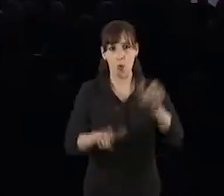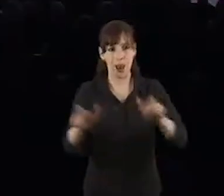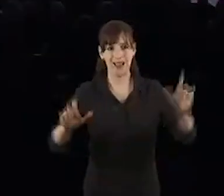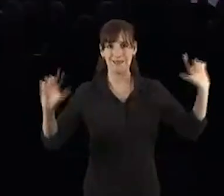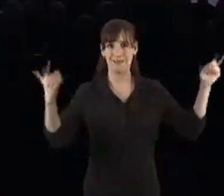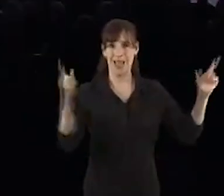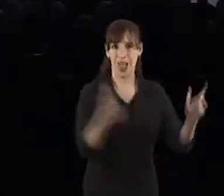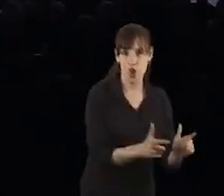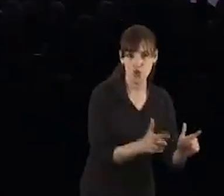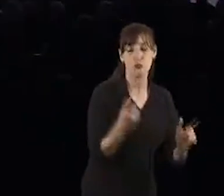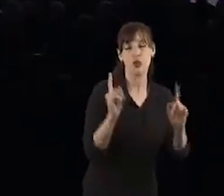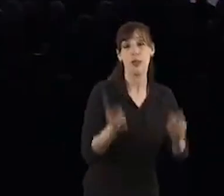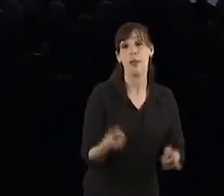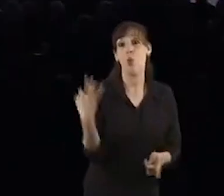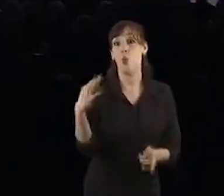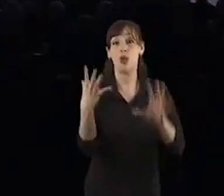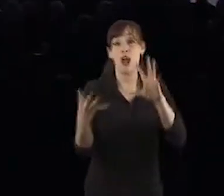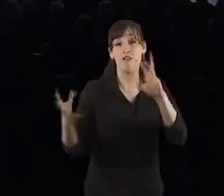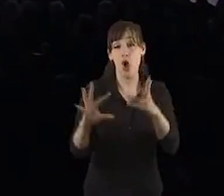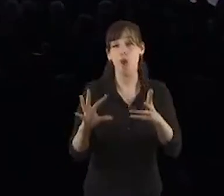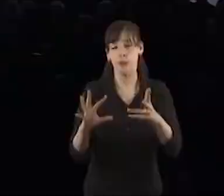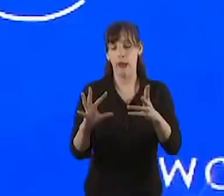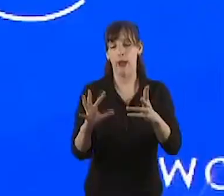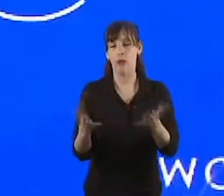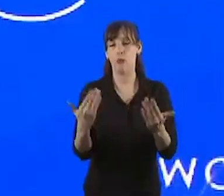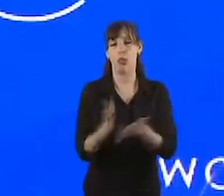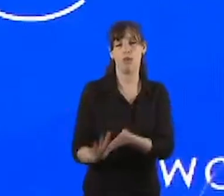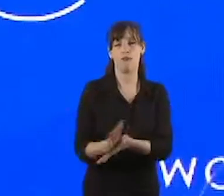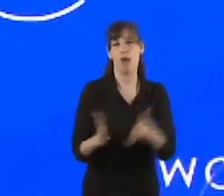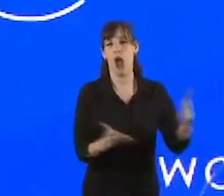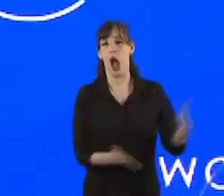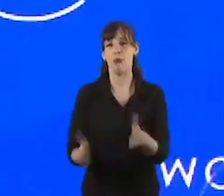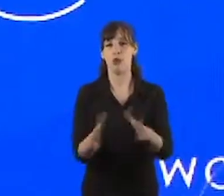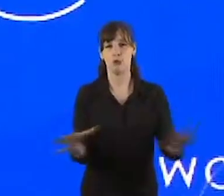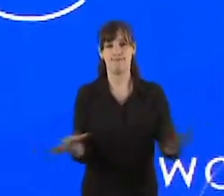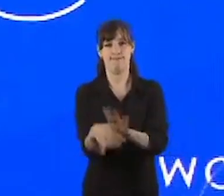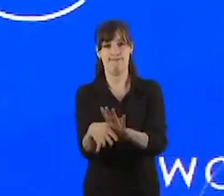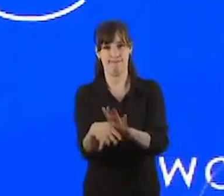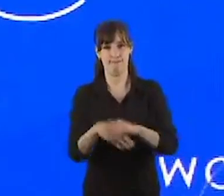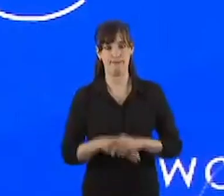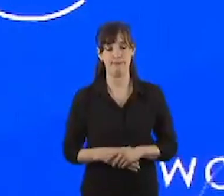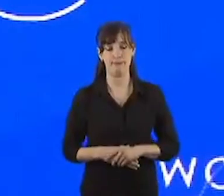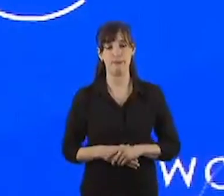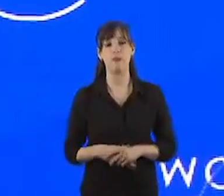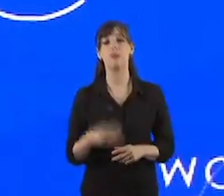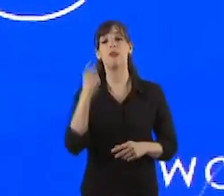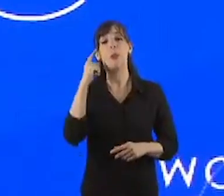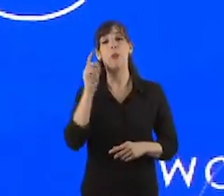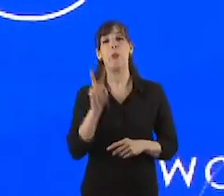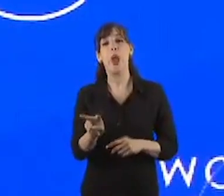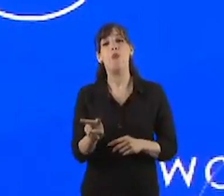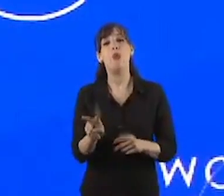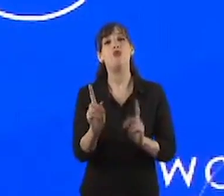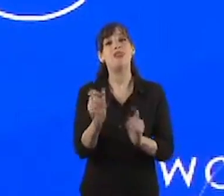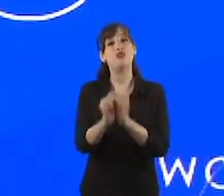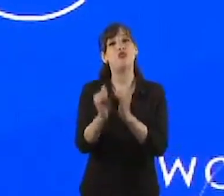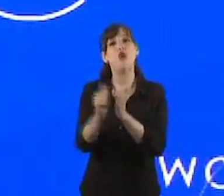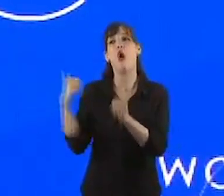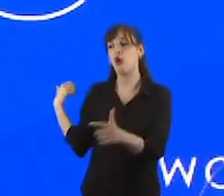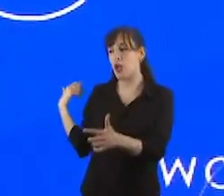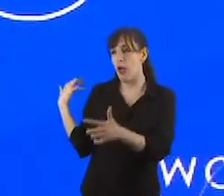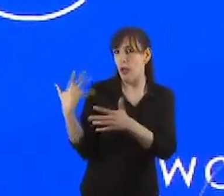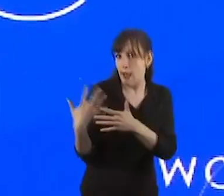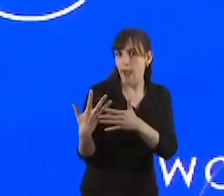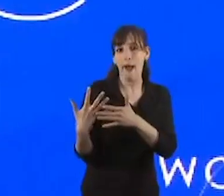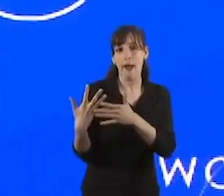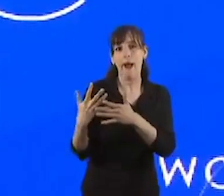sistema moralmente deseable para lograrlo. Si consideramos la historia del progreso económico, podemos ver cómo desde